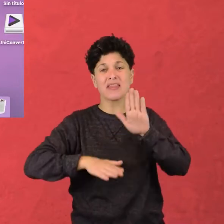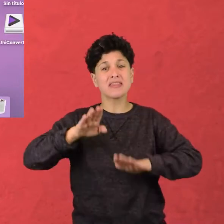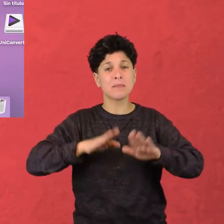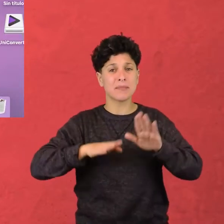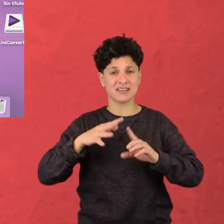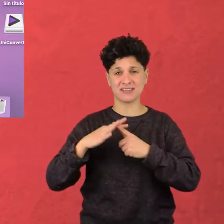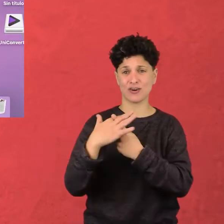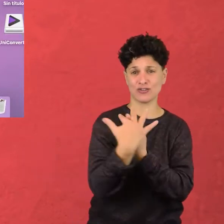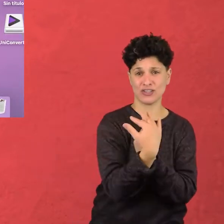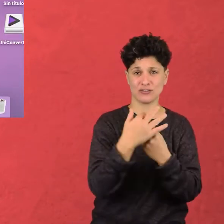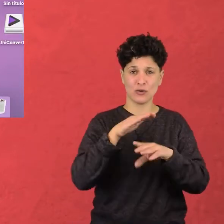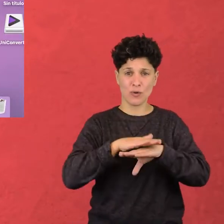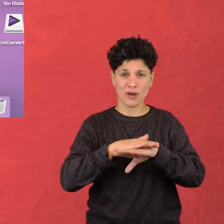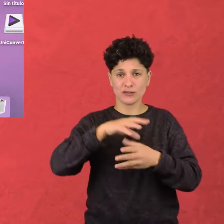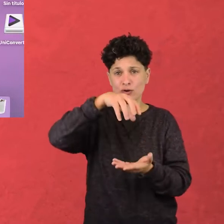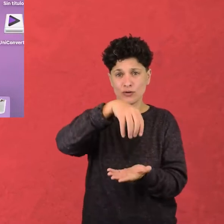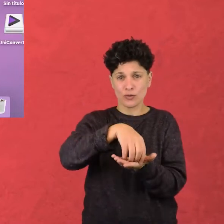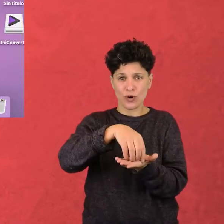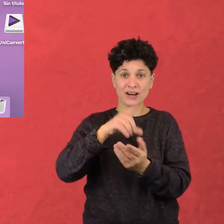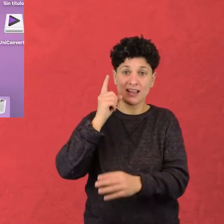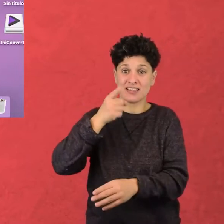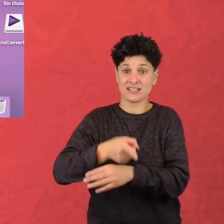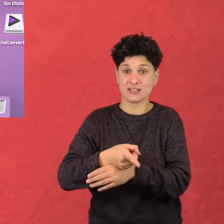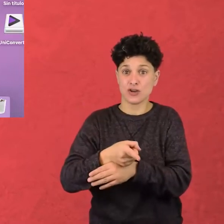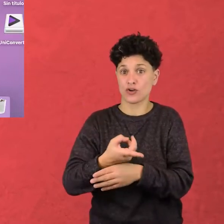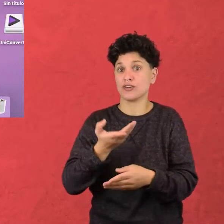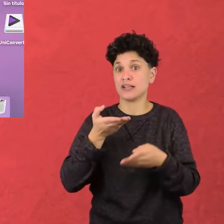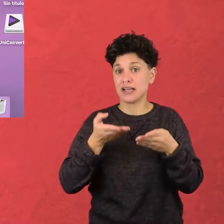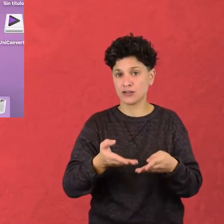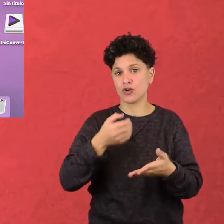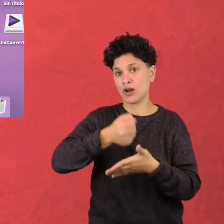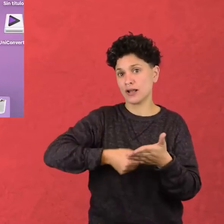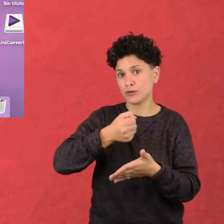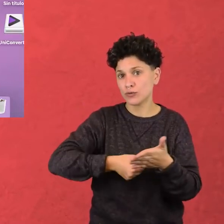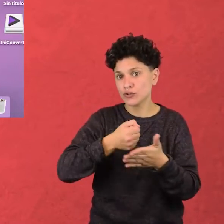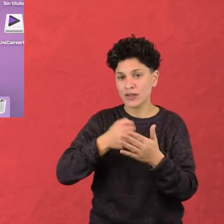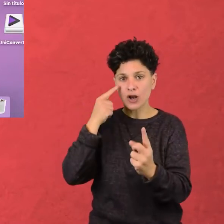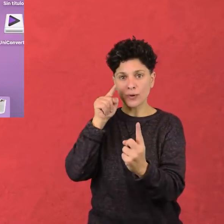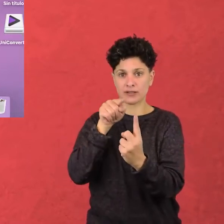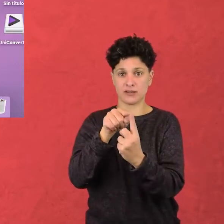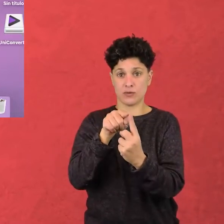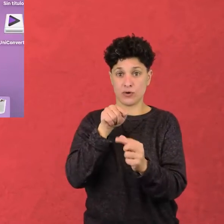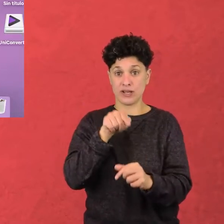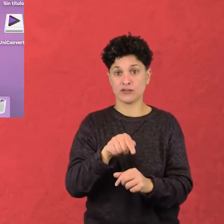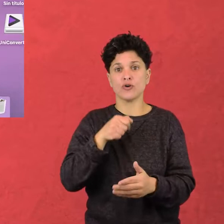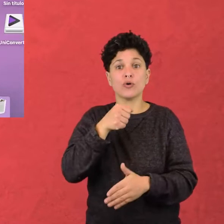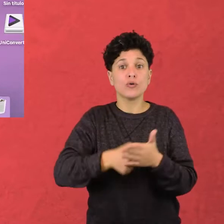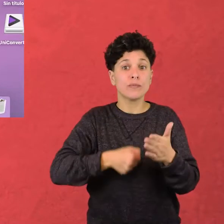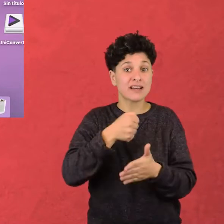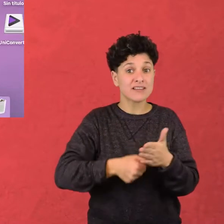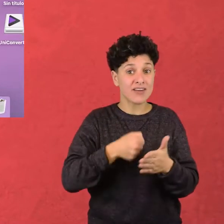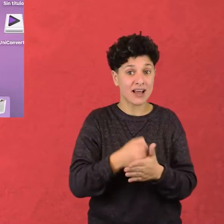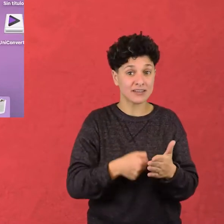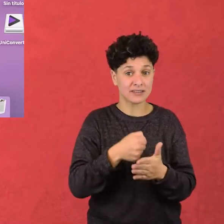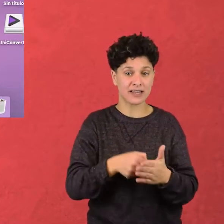momento, del lugar, de la situación, la decisión, la perseverancia en los propósitos. Ser